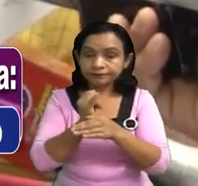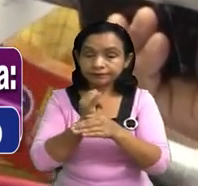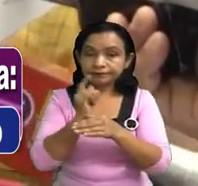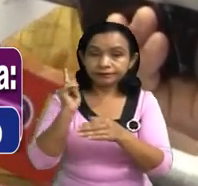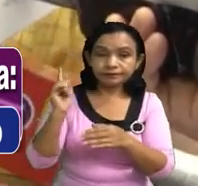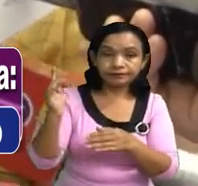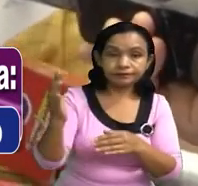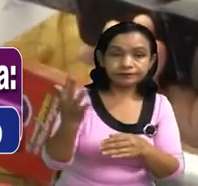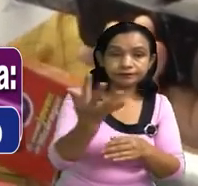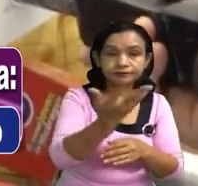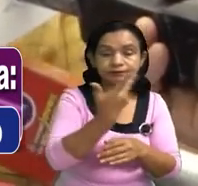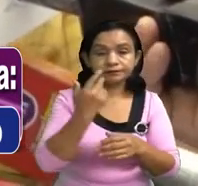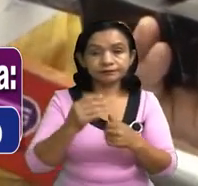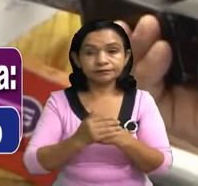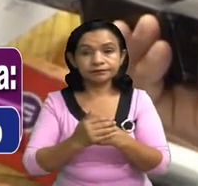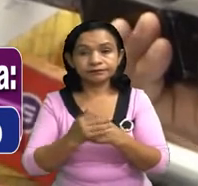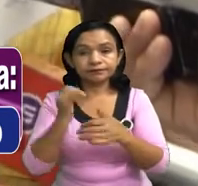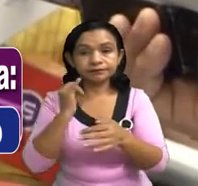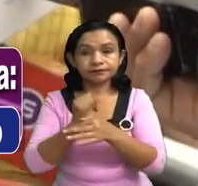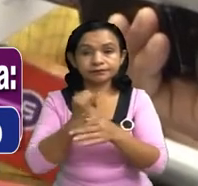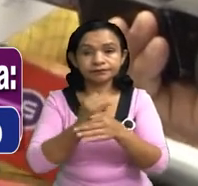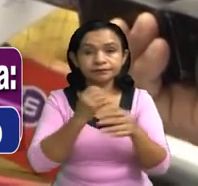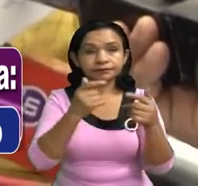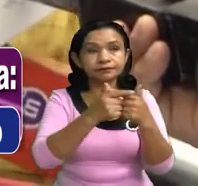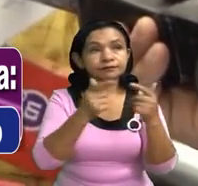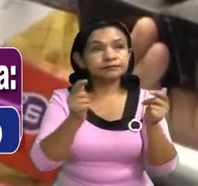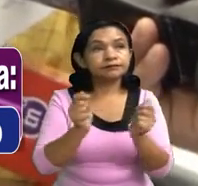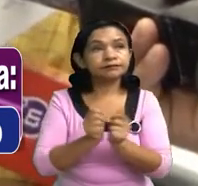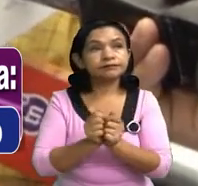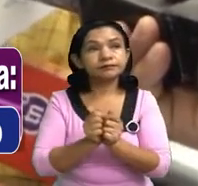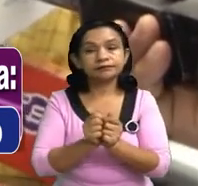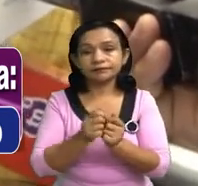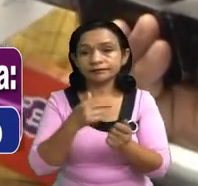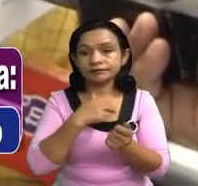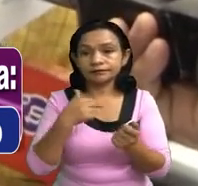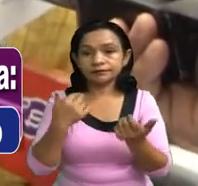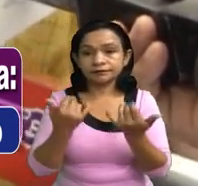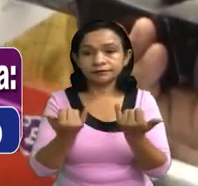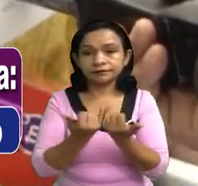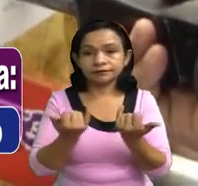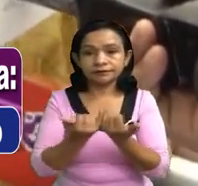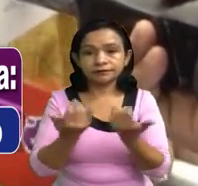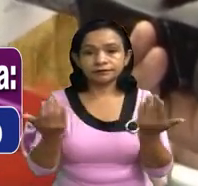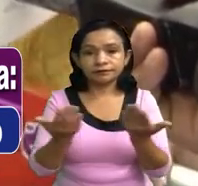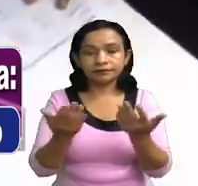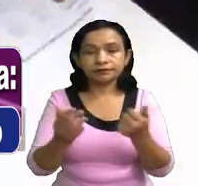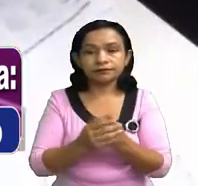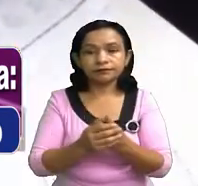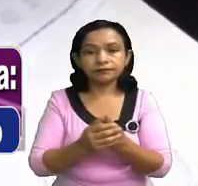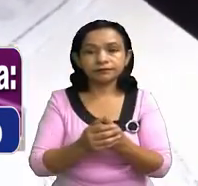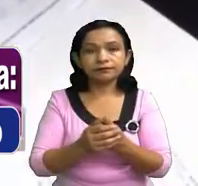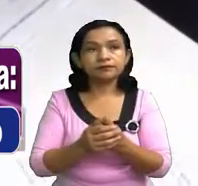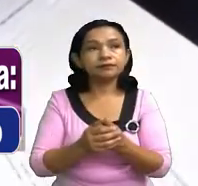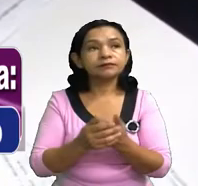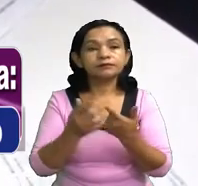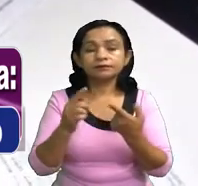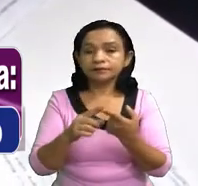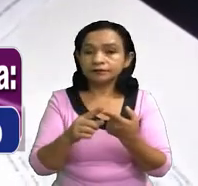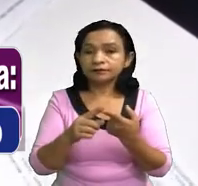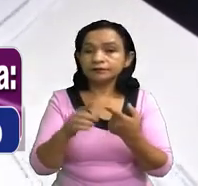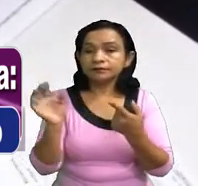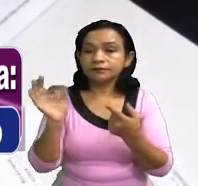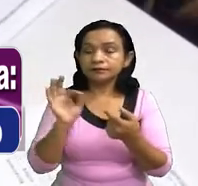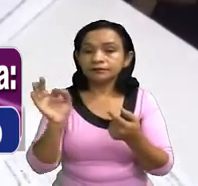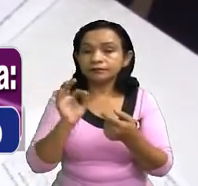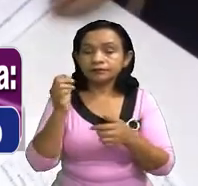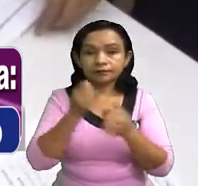todos y no una iglesia para un grupo. No nos dividan en cristianos de primera y de segunda, porque la... Estas prácticas medievales